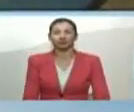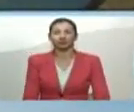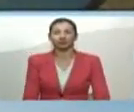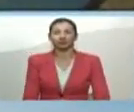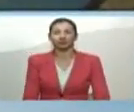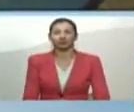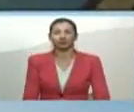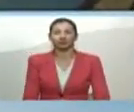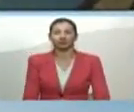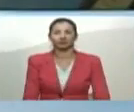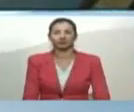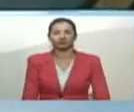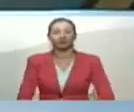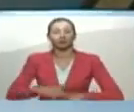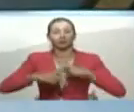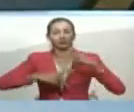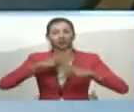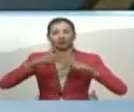proceso